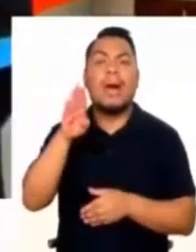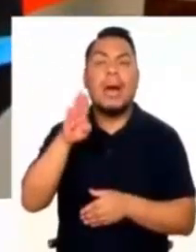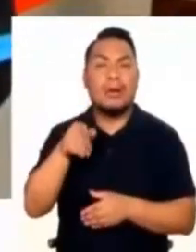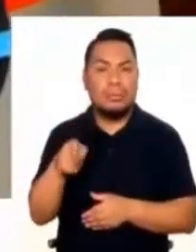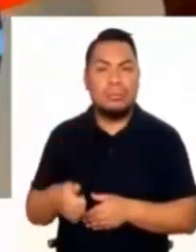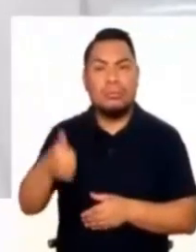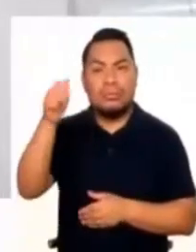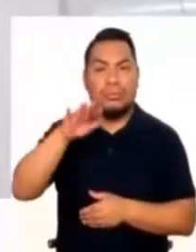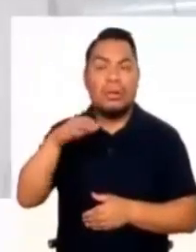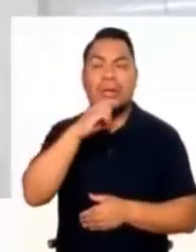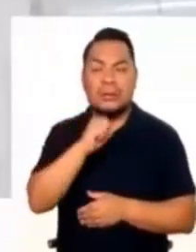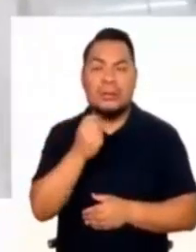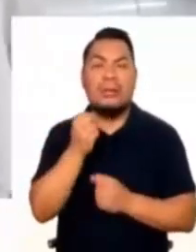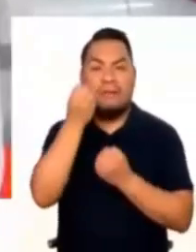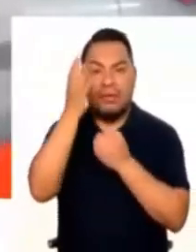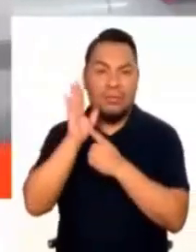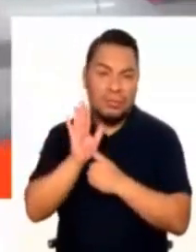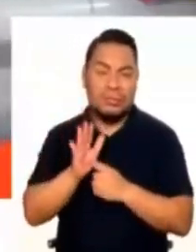Seguros de diciembre.